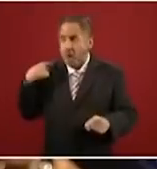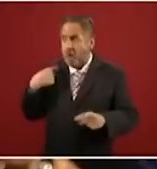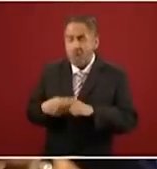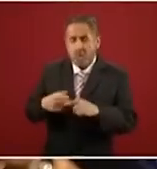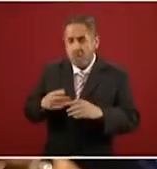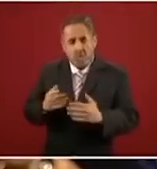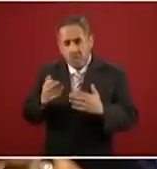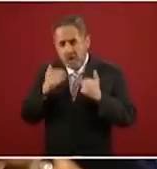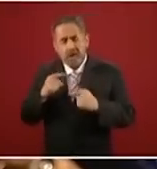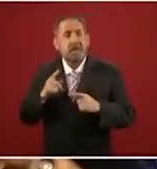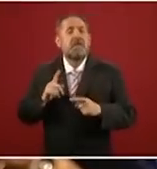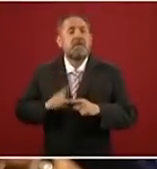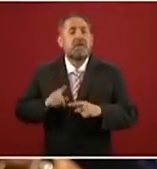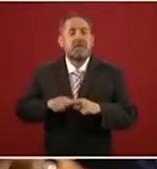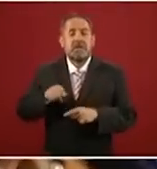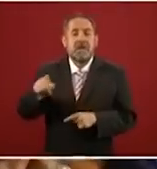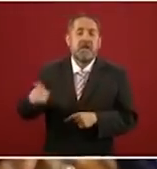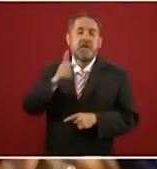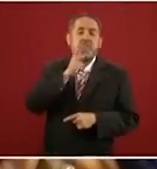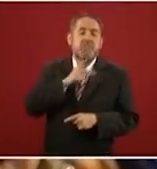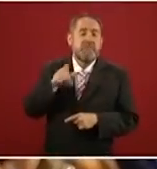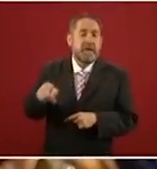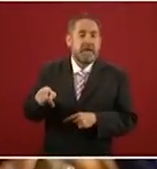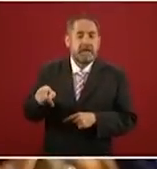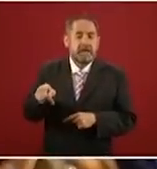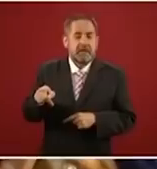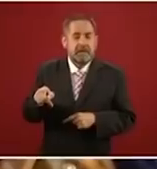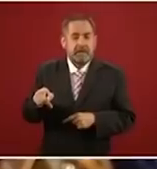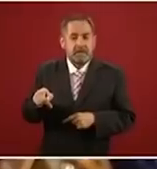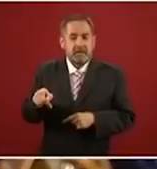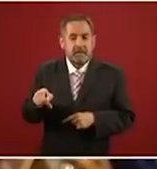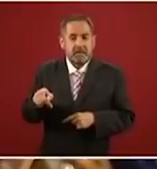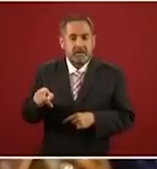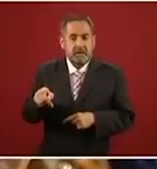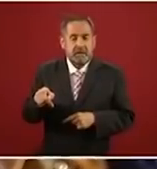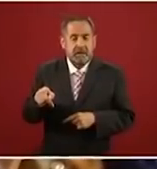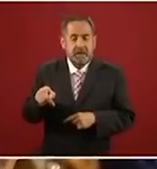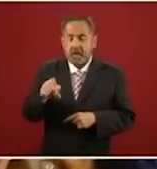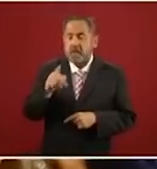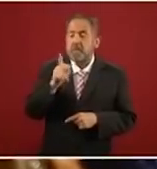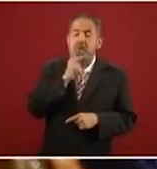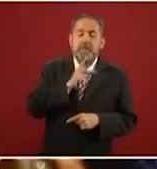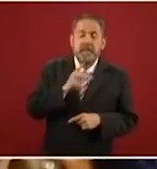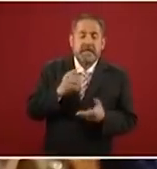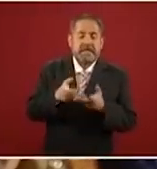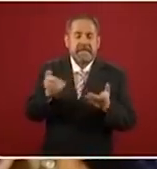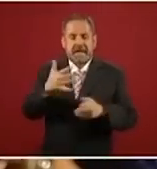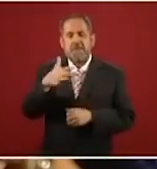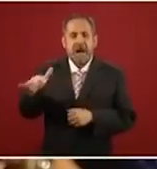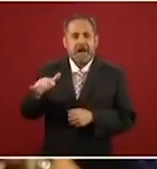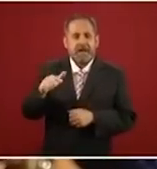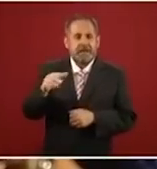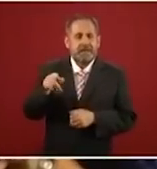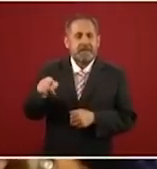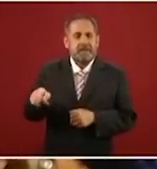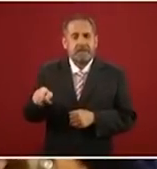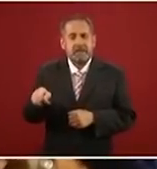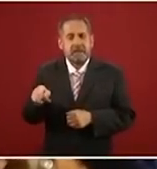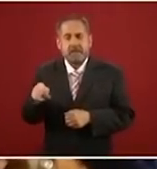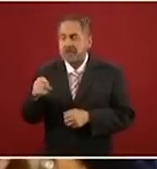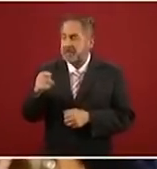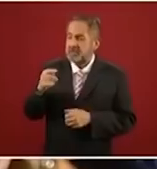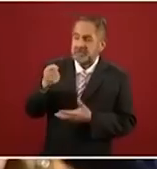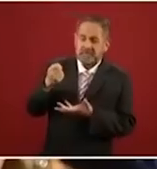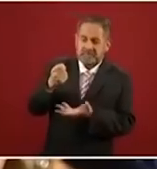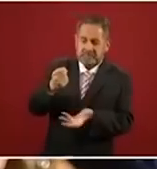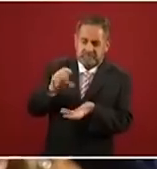por parte de pemex de tierra de tierra e imán un pasivo para